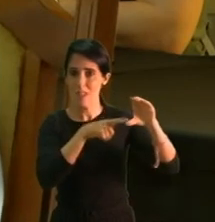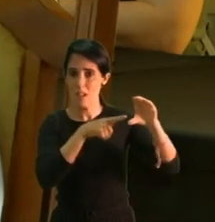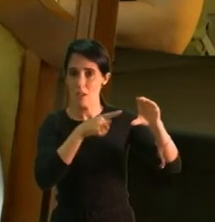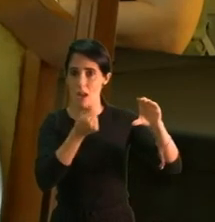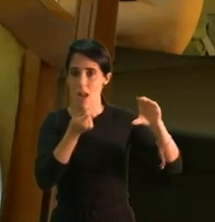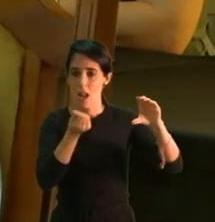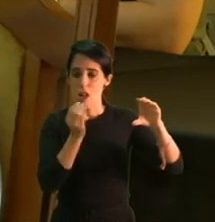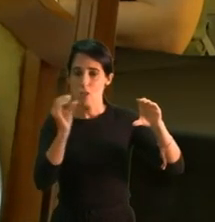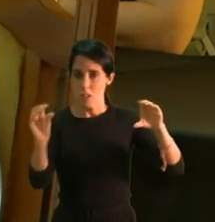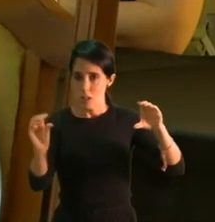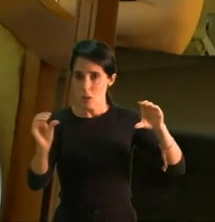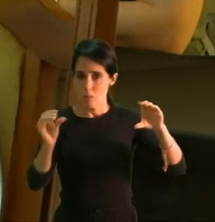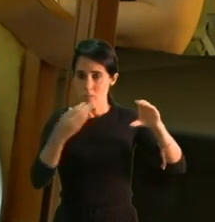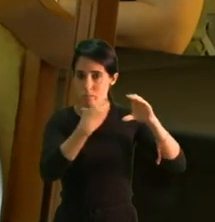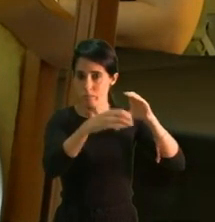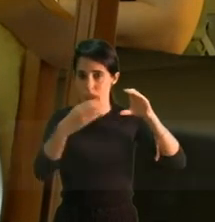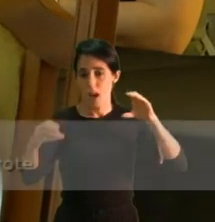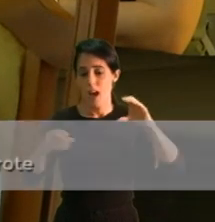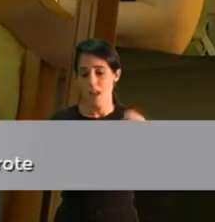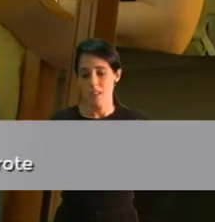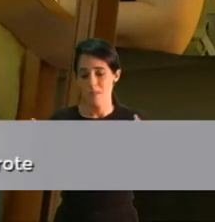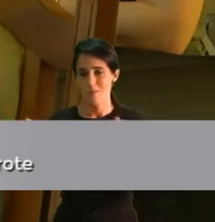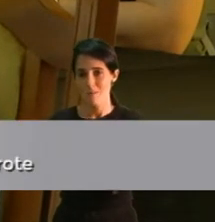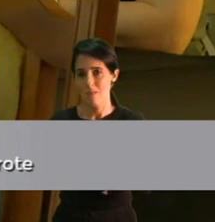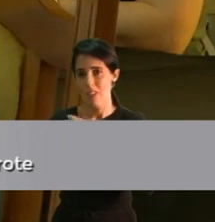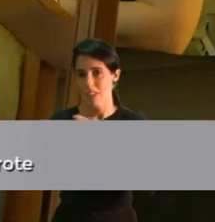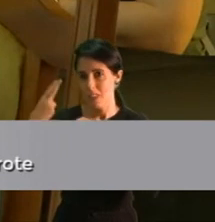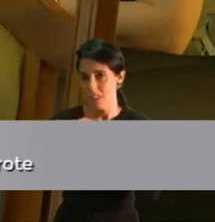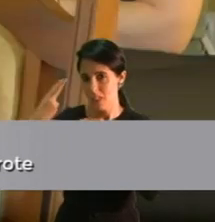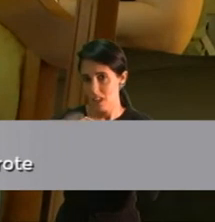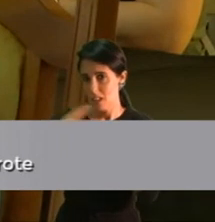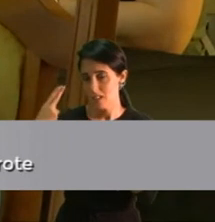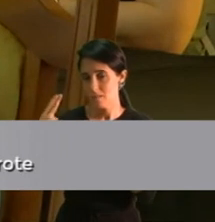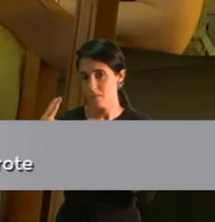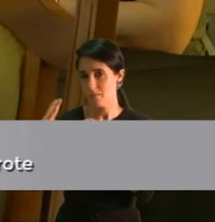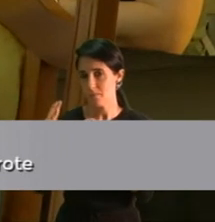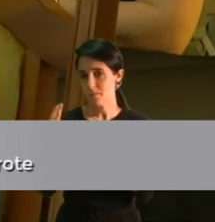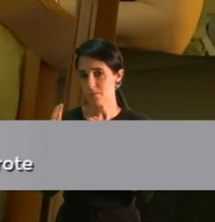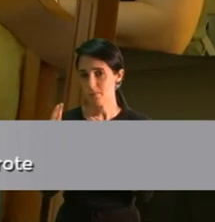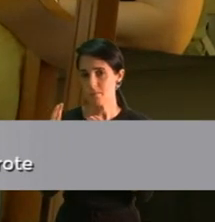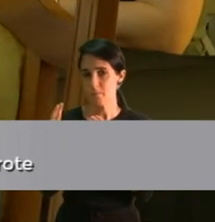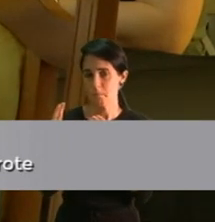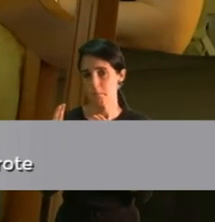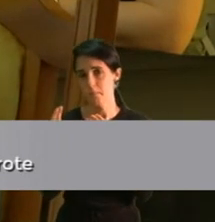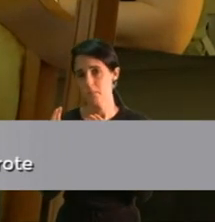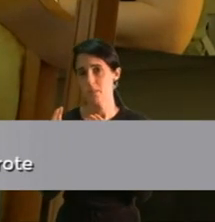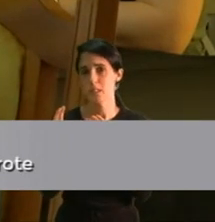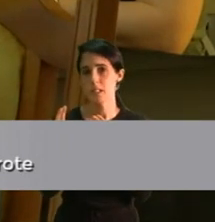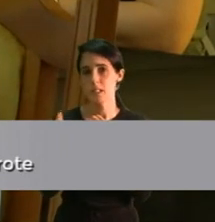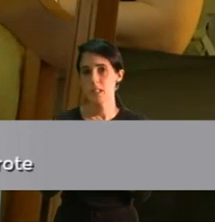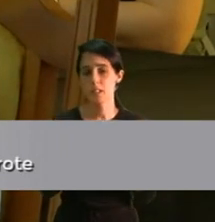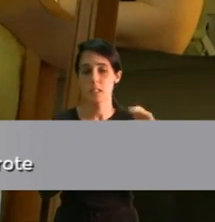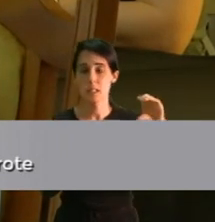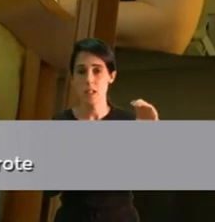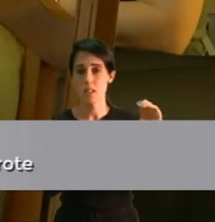subvención para el sector del taxi, la partida viene o la vamos